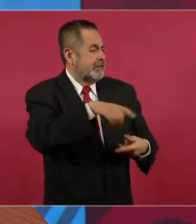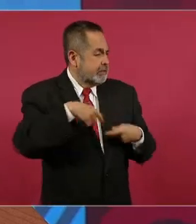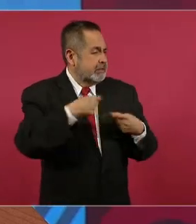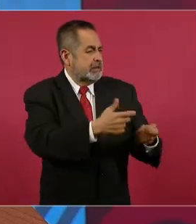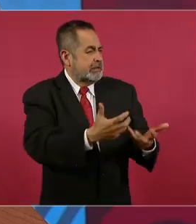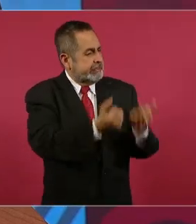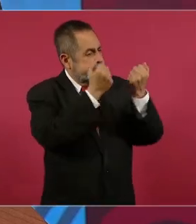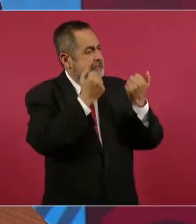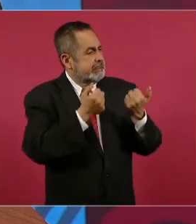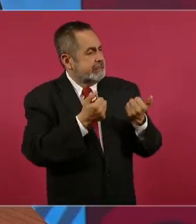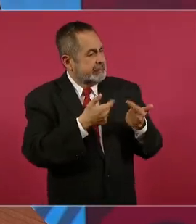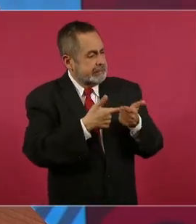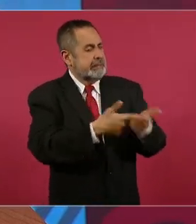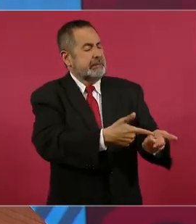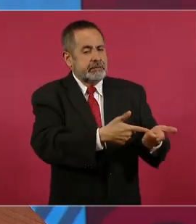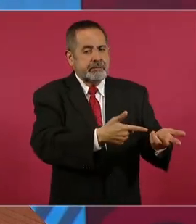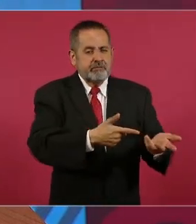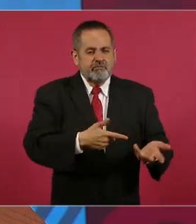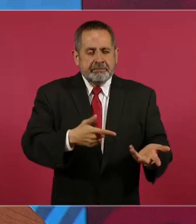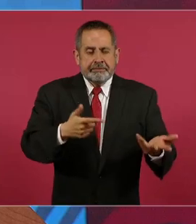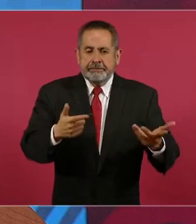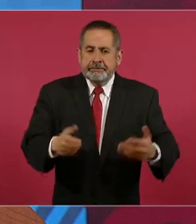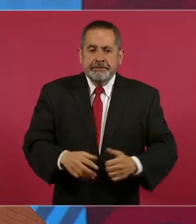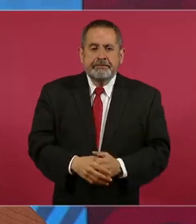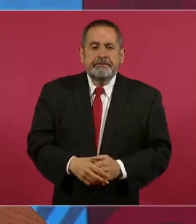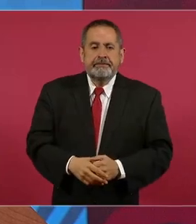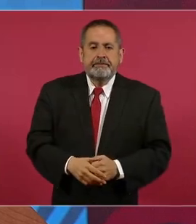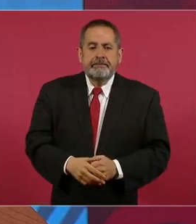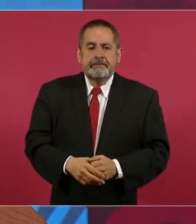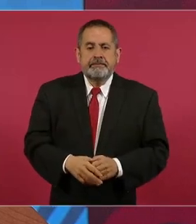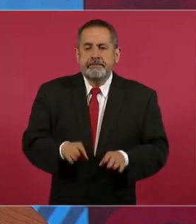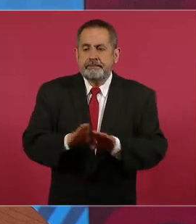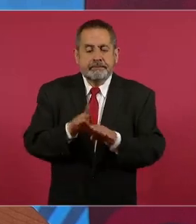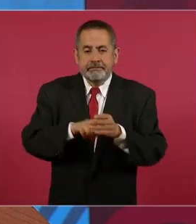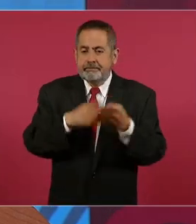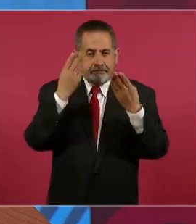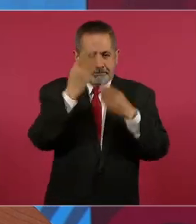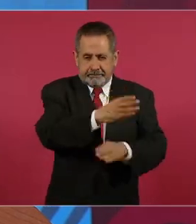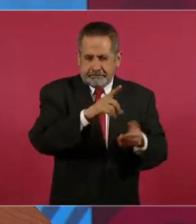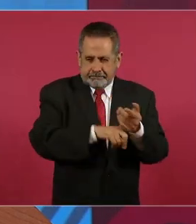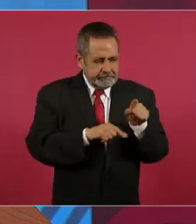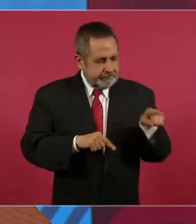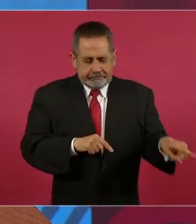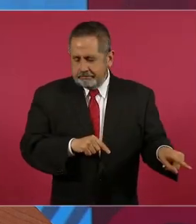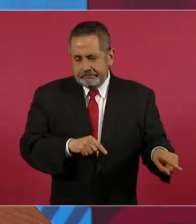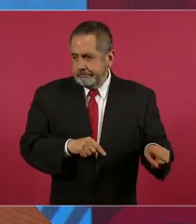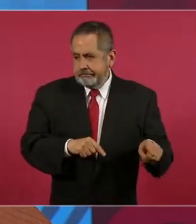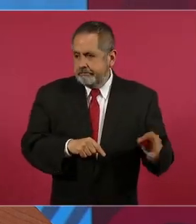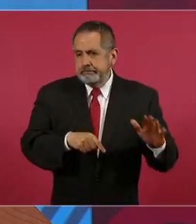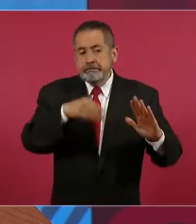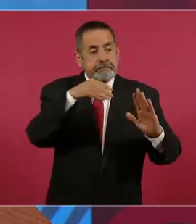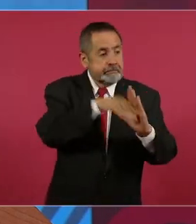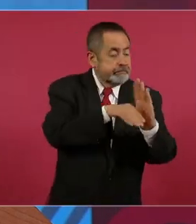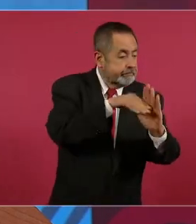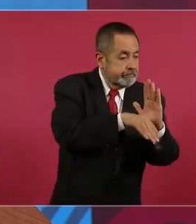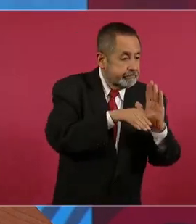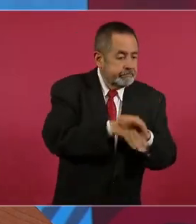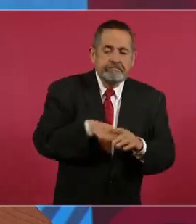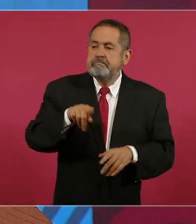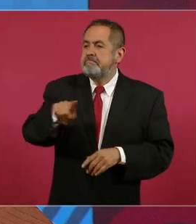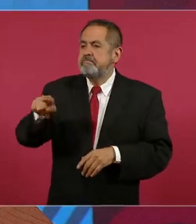Se las entregaron, en caso especial los bancos, los entregaron,